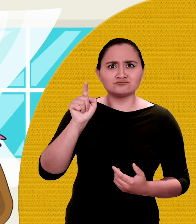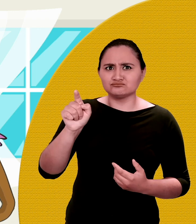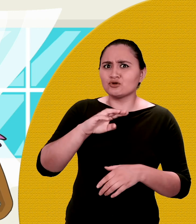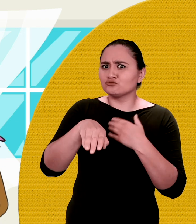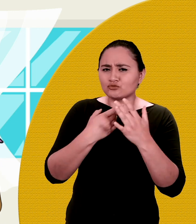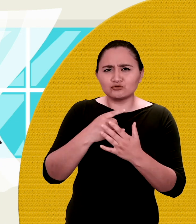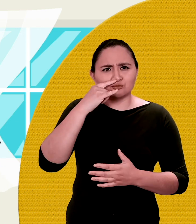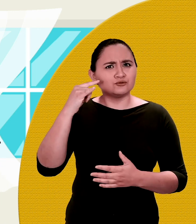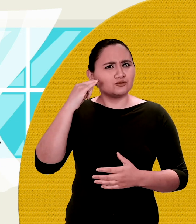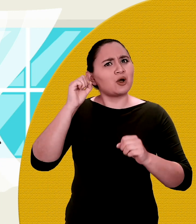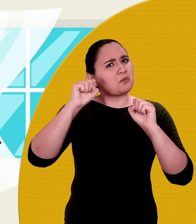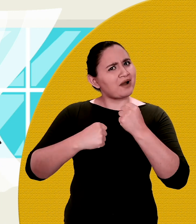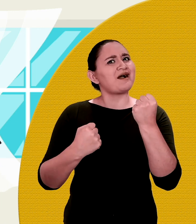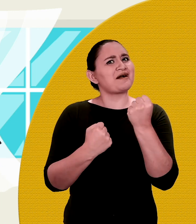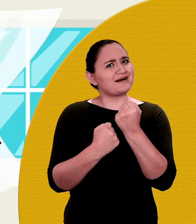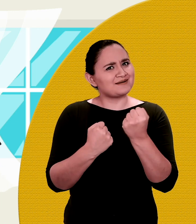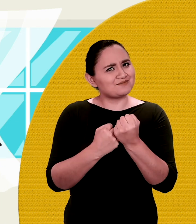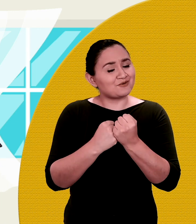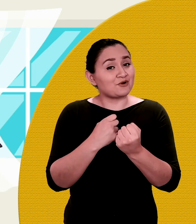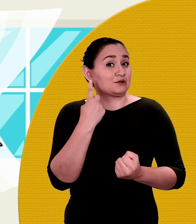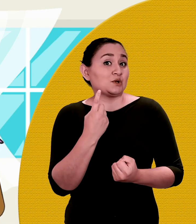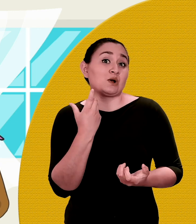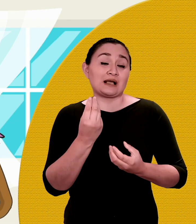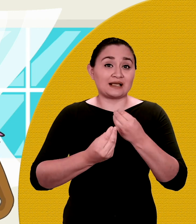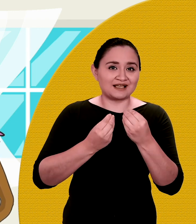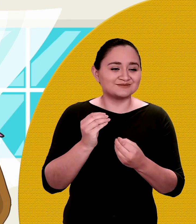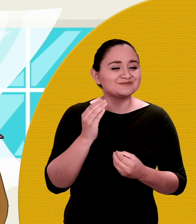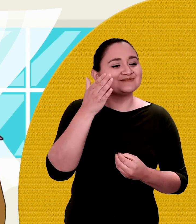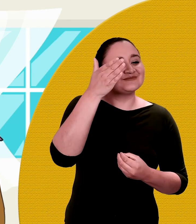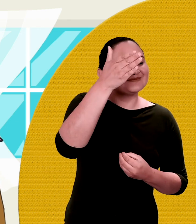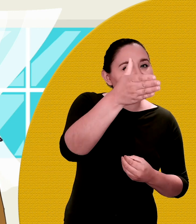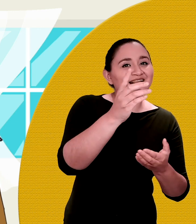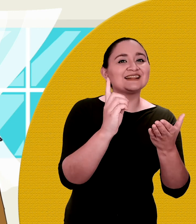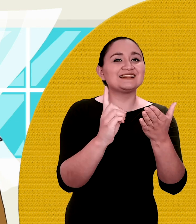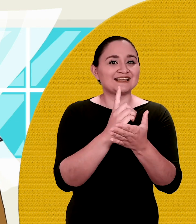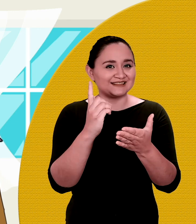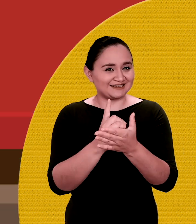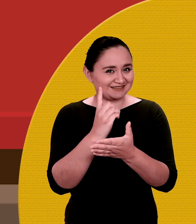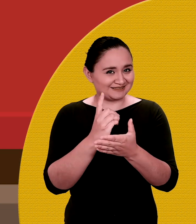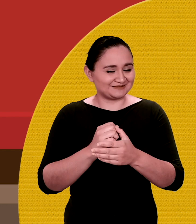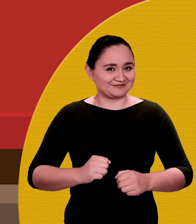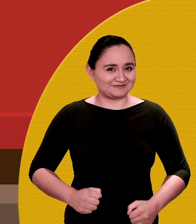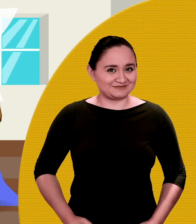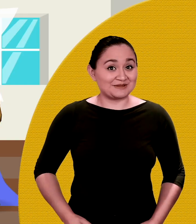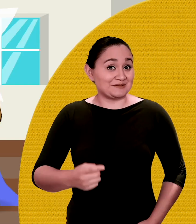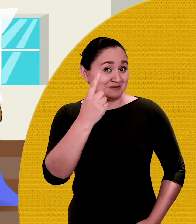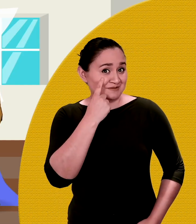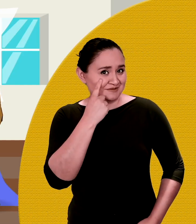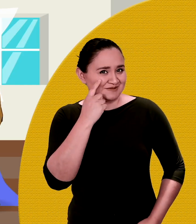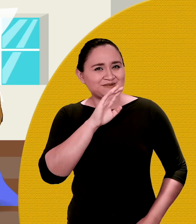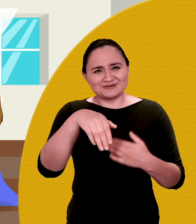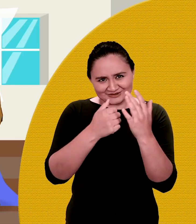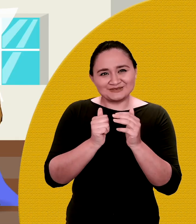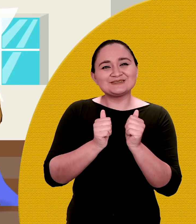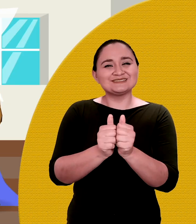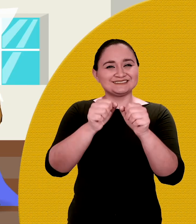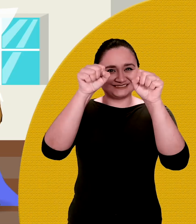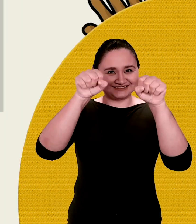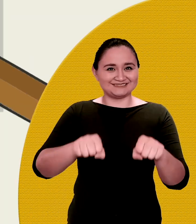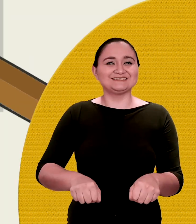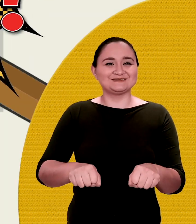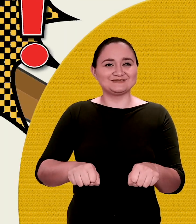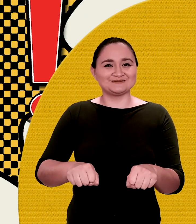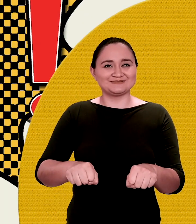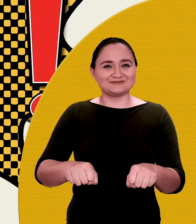niños y niñas pueden ser apoyados. Solo hay que dirigirse al distrito de la localidad. Como dijimos, juntas y